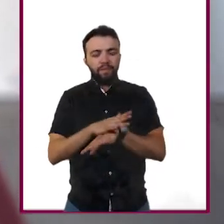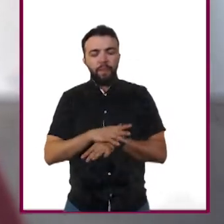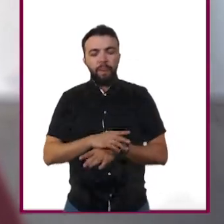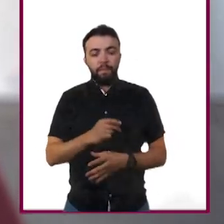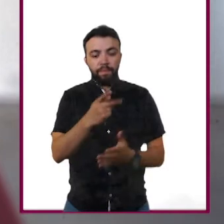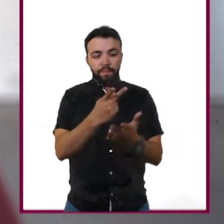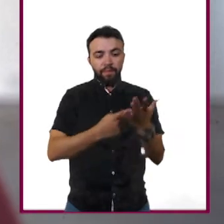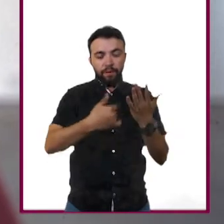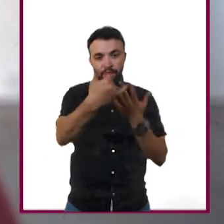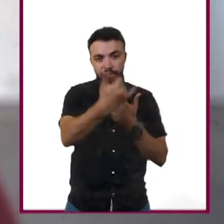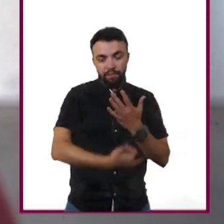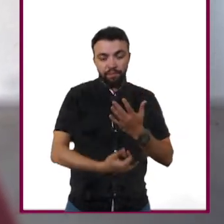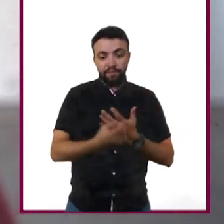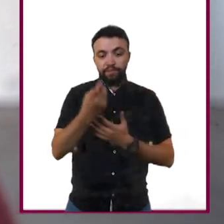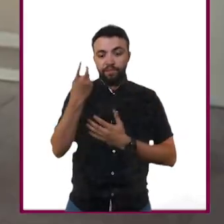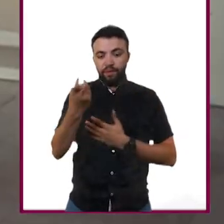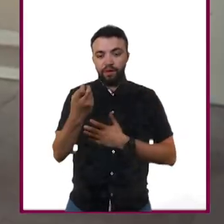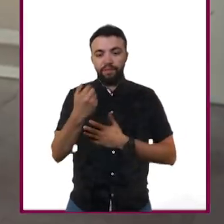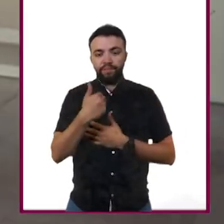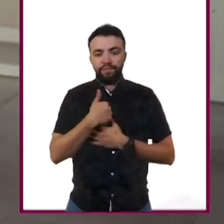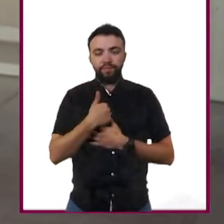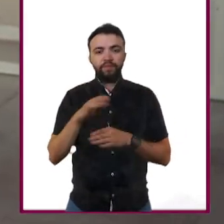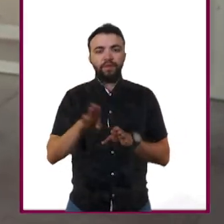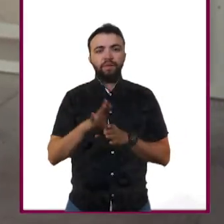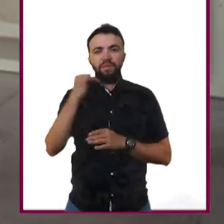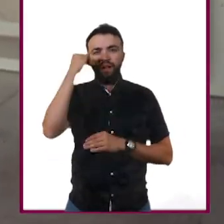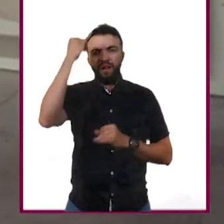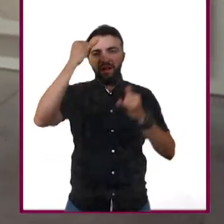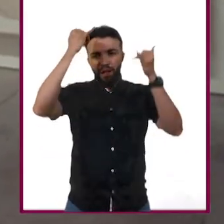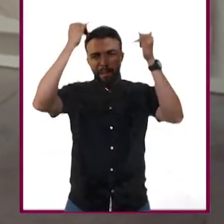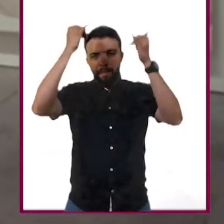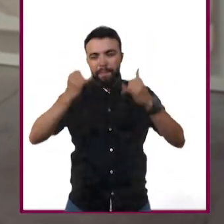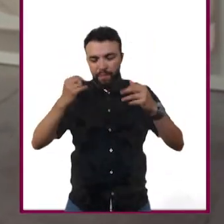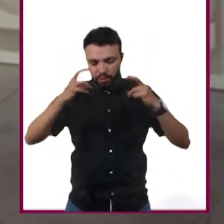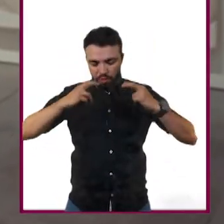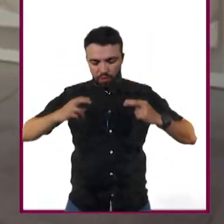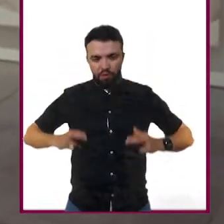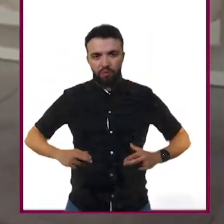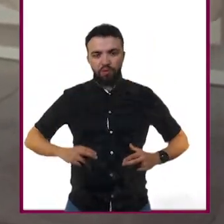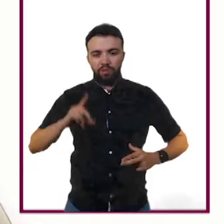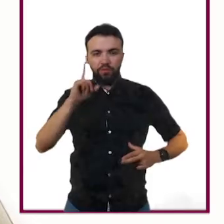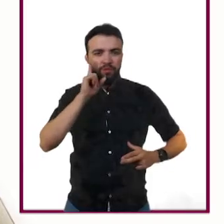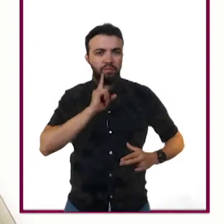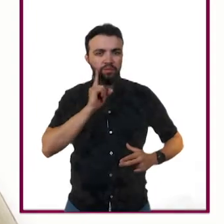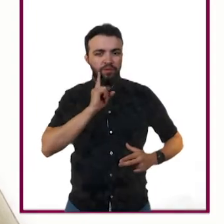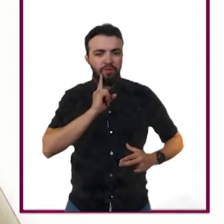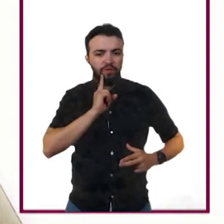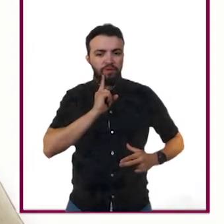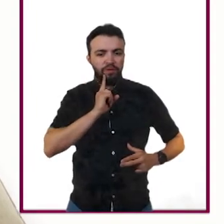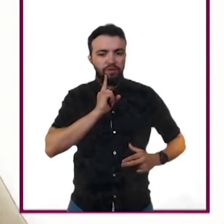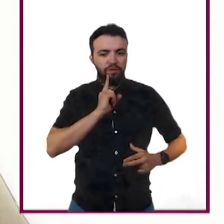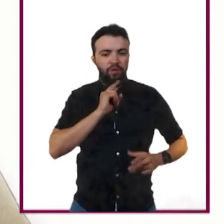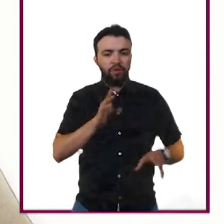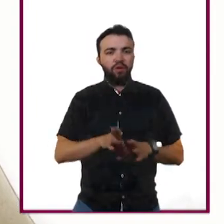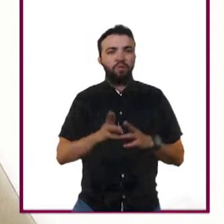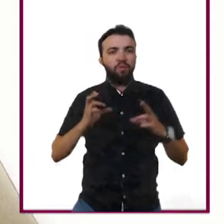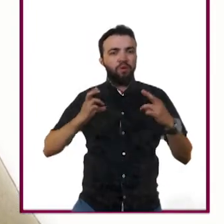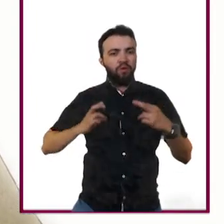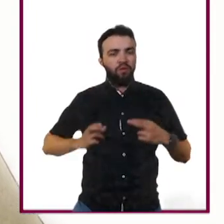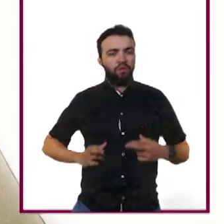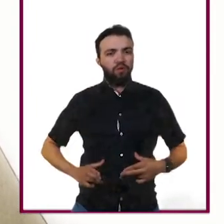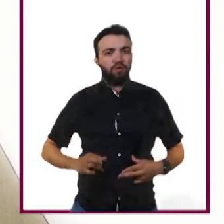Del proyecto de Gordas, que tenía que ver no nada más con la imagen del cuerpo femenino y con el cuerpo como